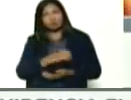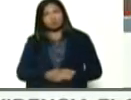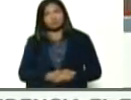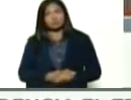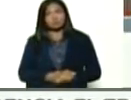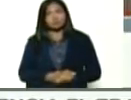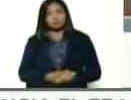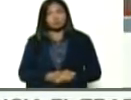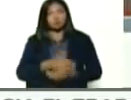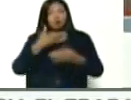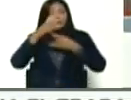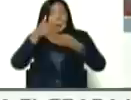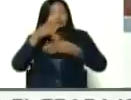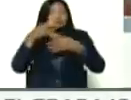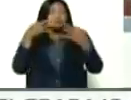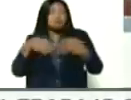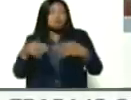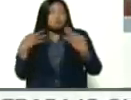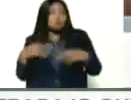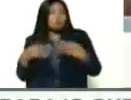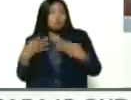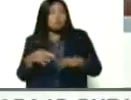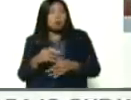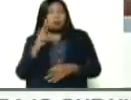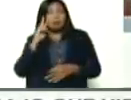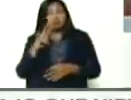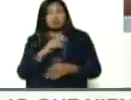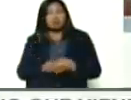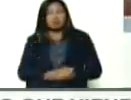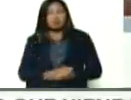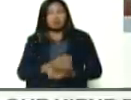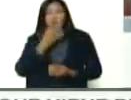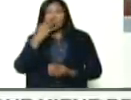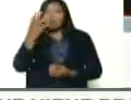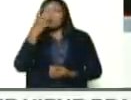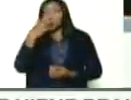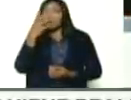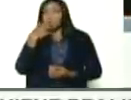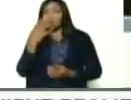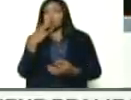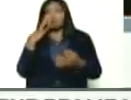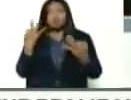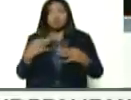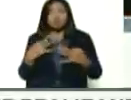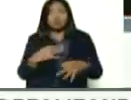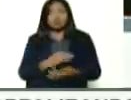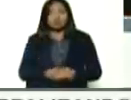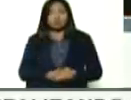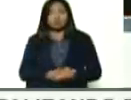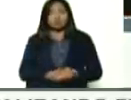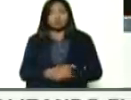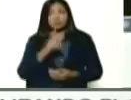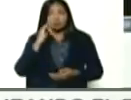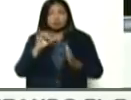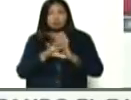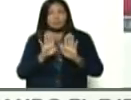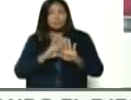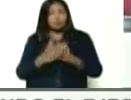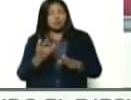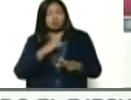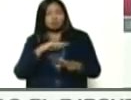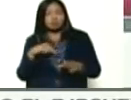una conversación normal ya está el aerosol que se identifica mucho cuando estamos